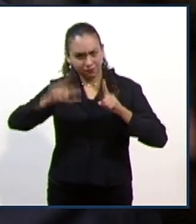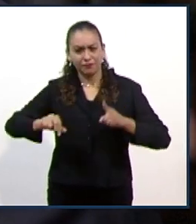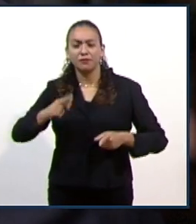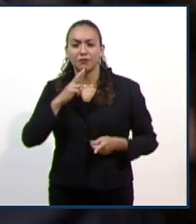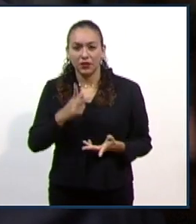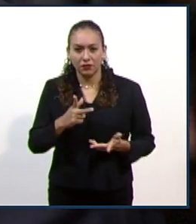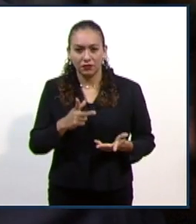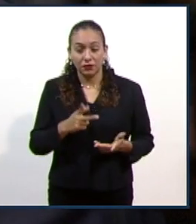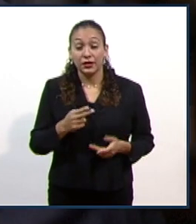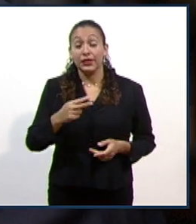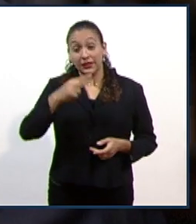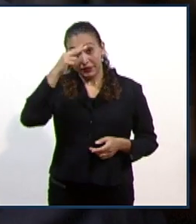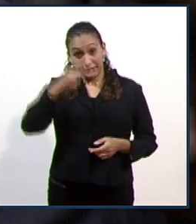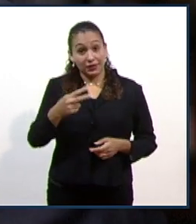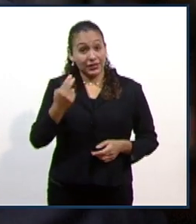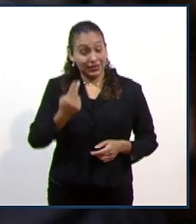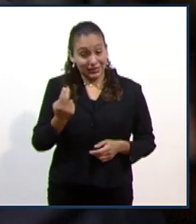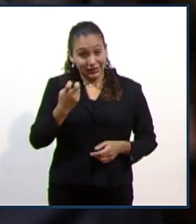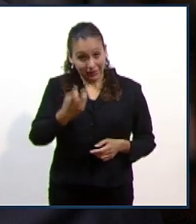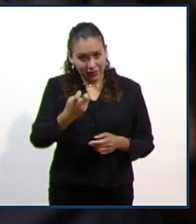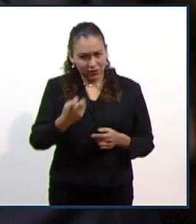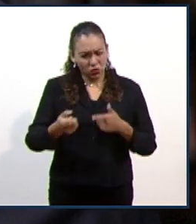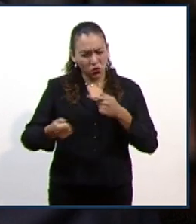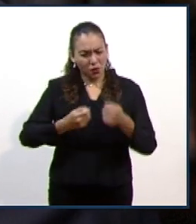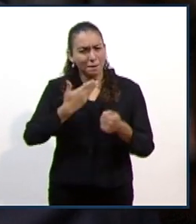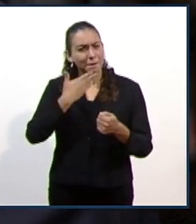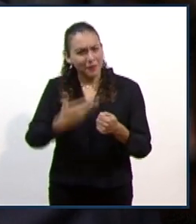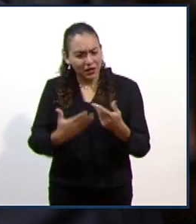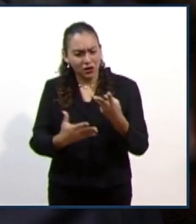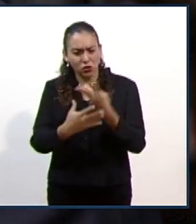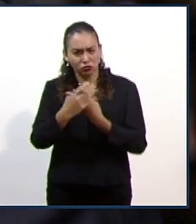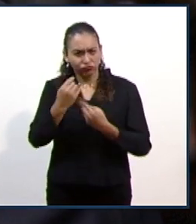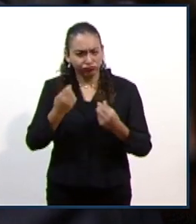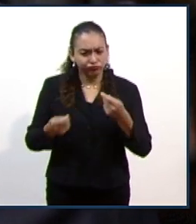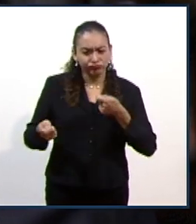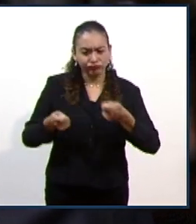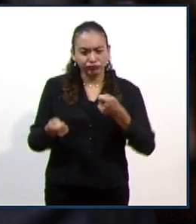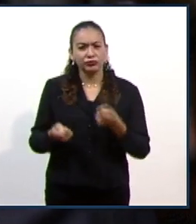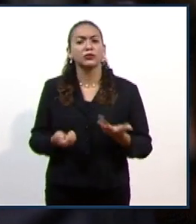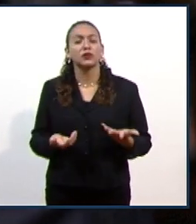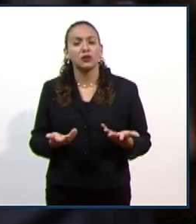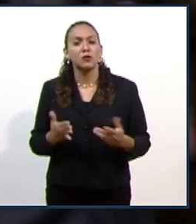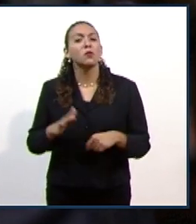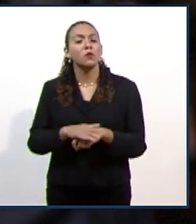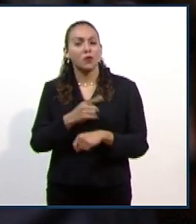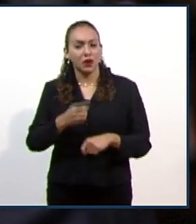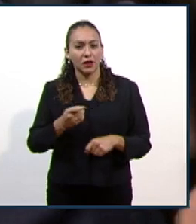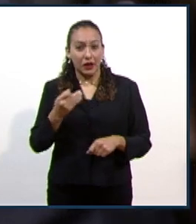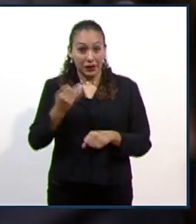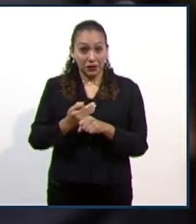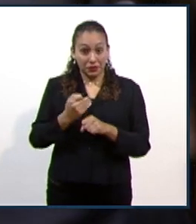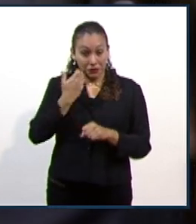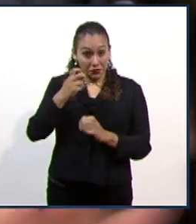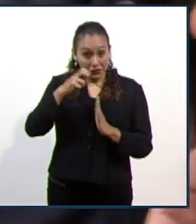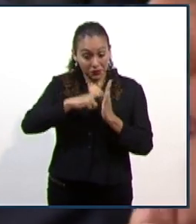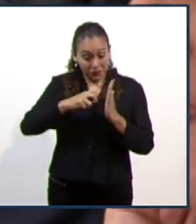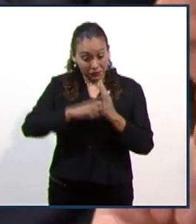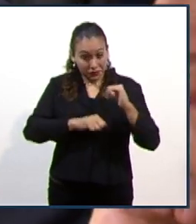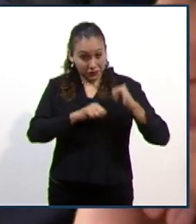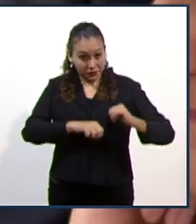no debe ser la excepción. No debemos dejar pasar la inmejorable oportunidad que representa